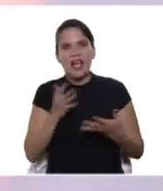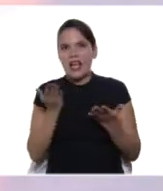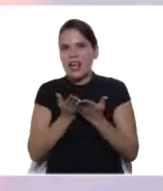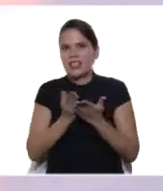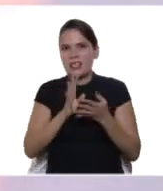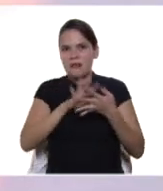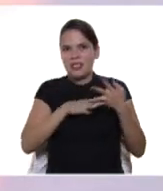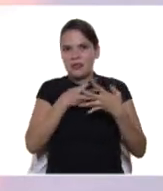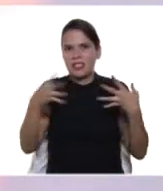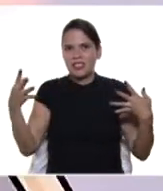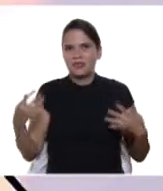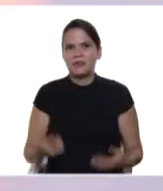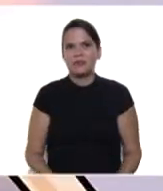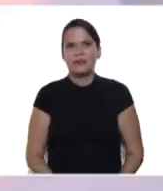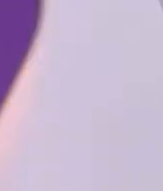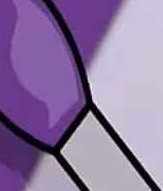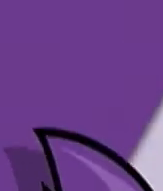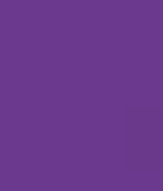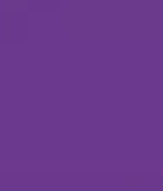clases de matemáticas.